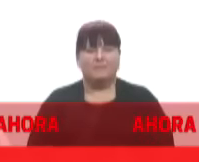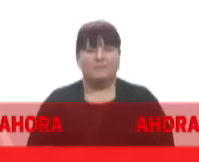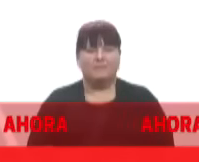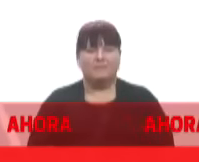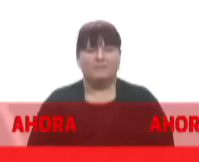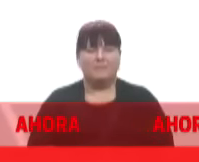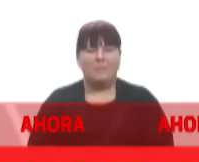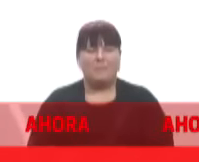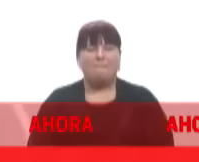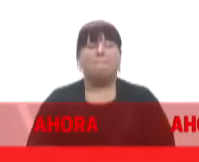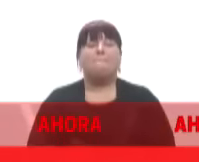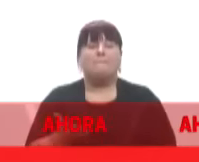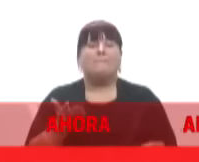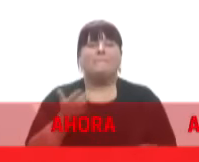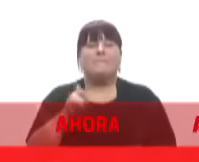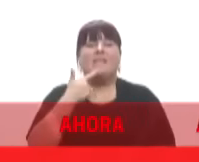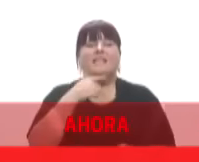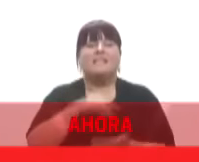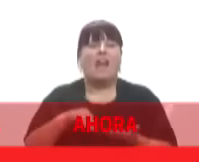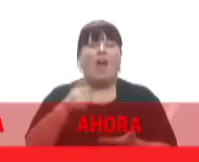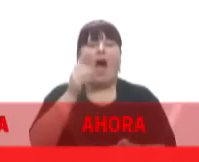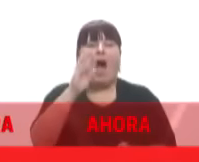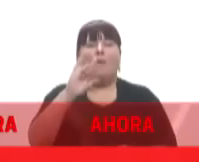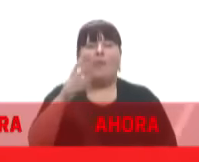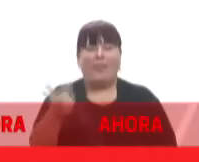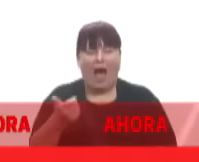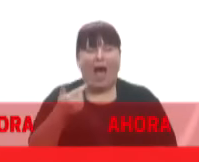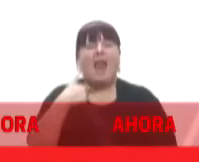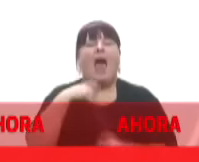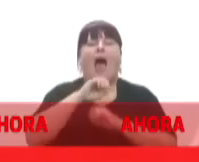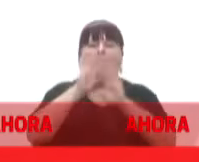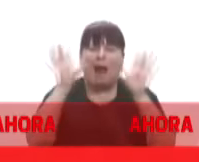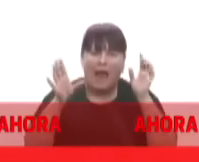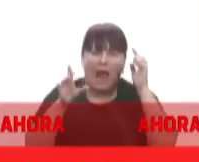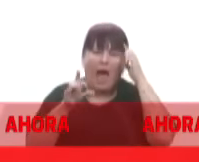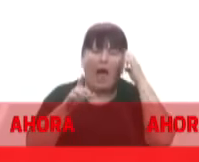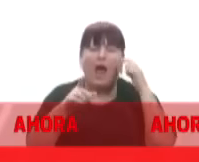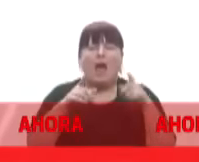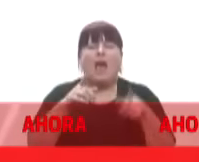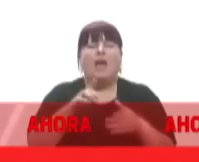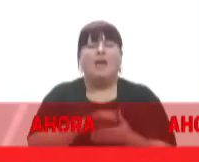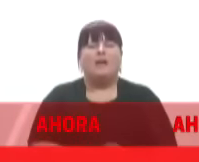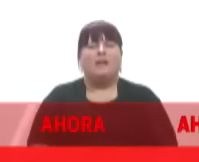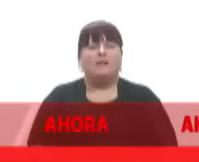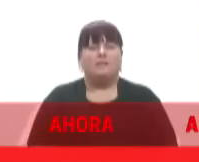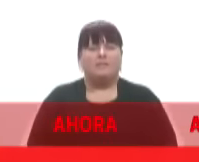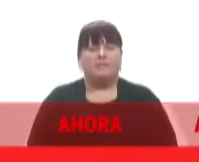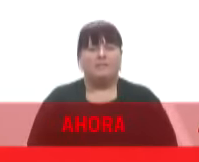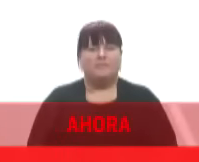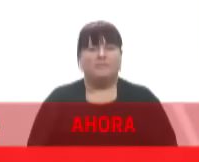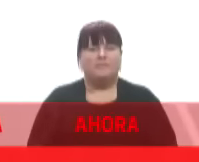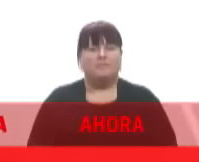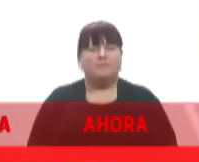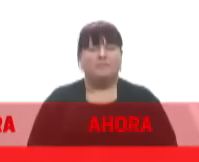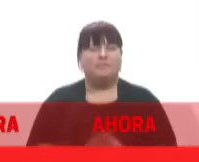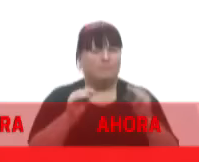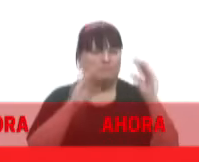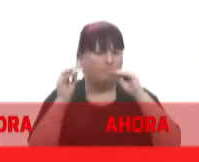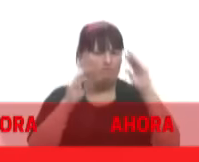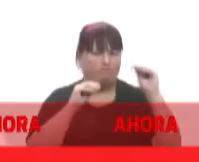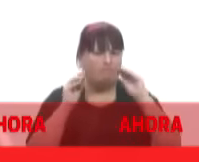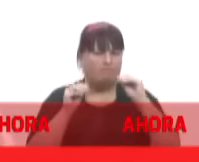poquito de humor, ahora son las 2:20 y estamos en vivo acompañándolos. en esta transmisión especial de S5N